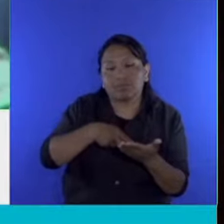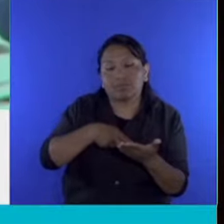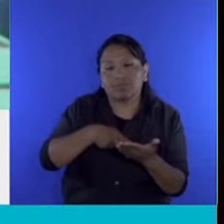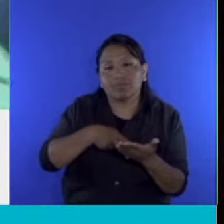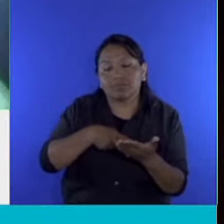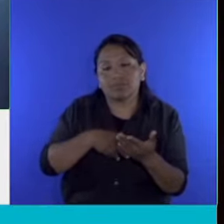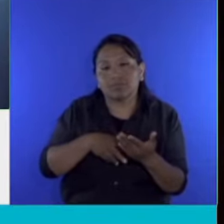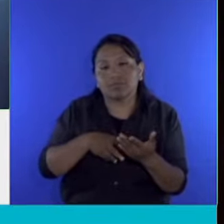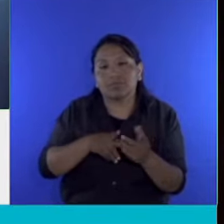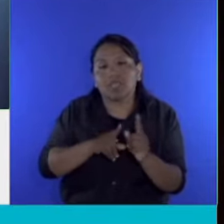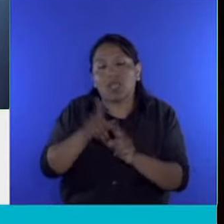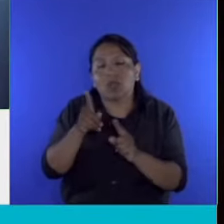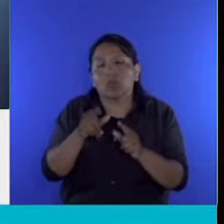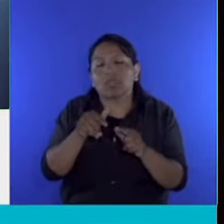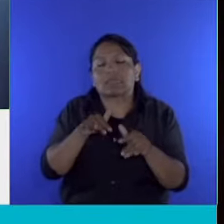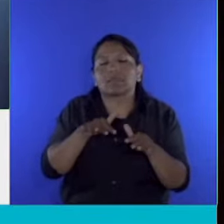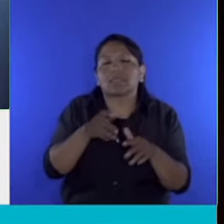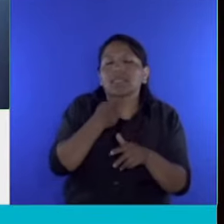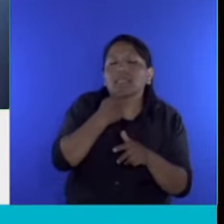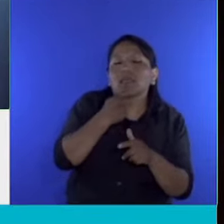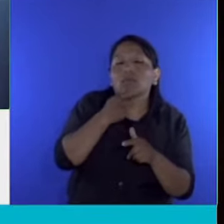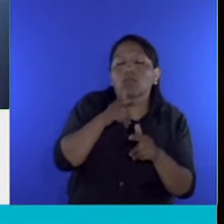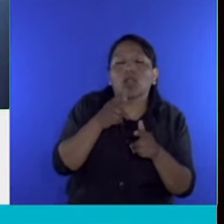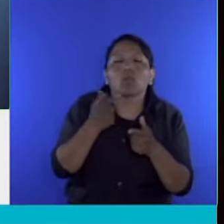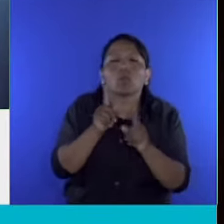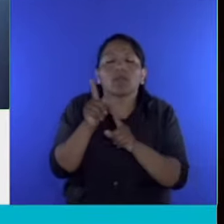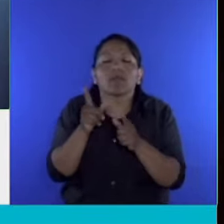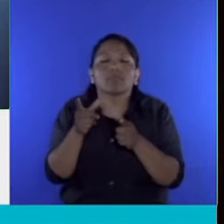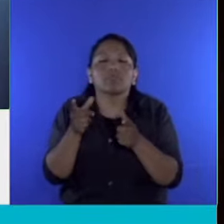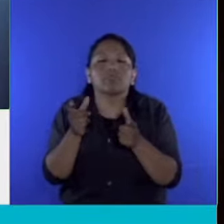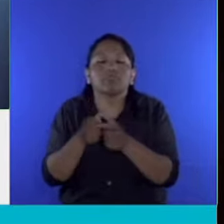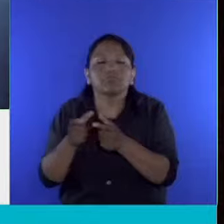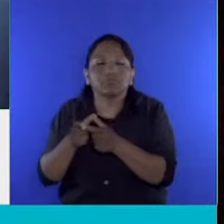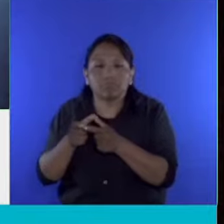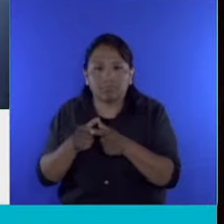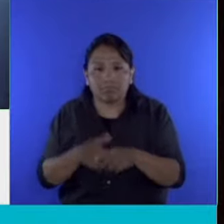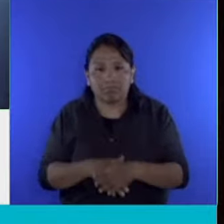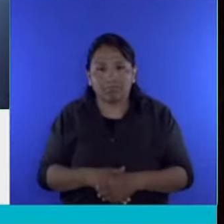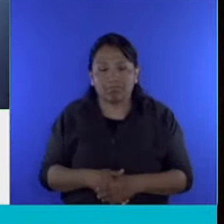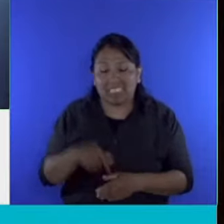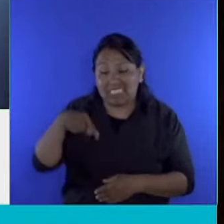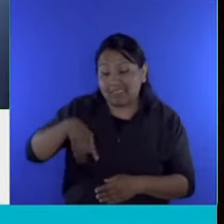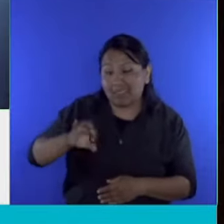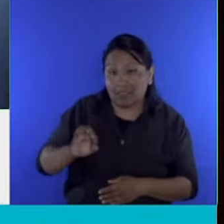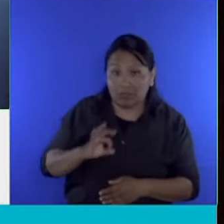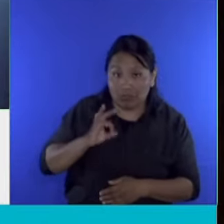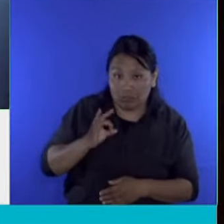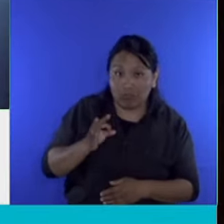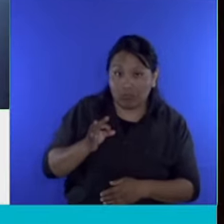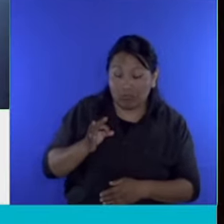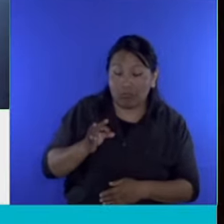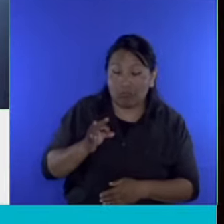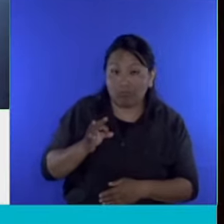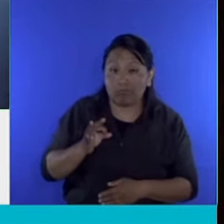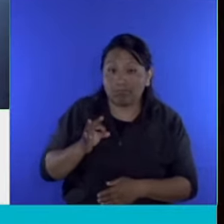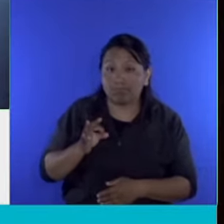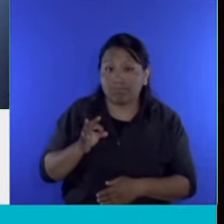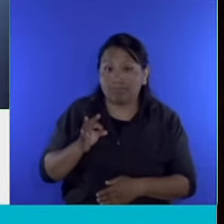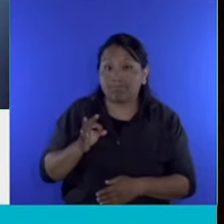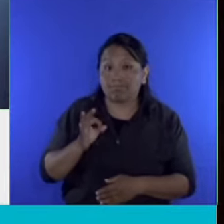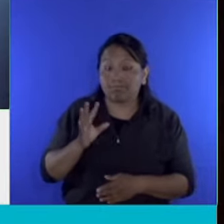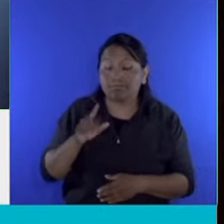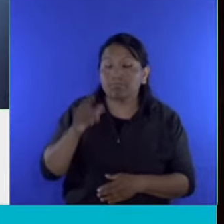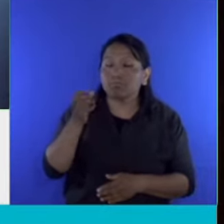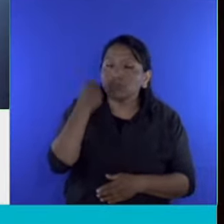algunos algunos casos o algunas algunas películas que este año fueron